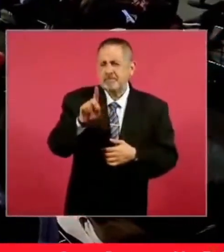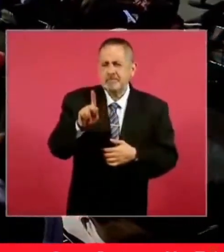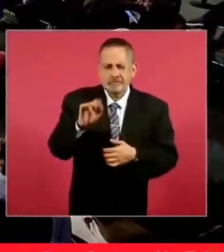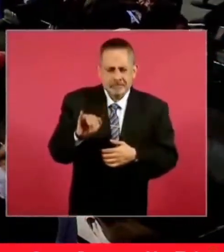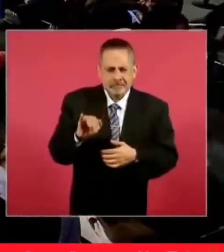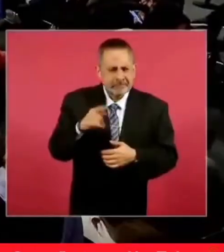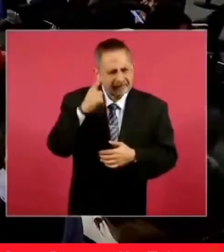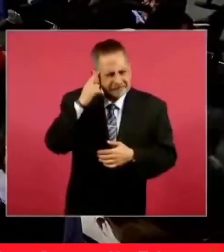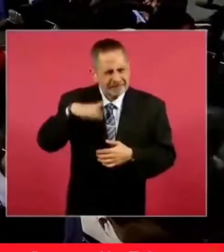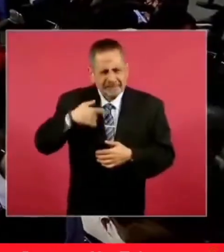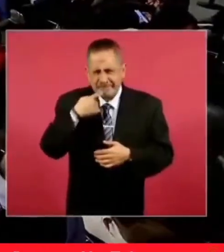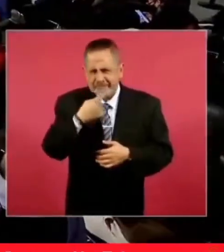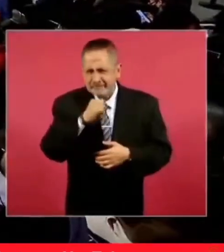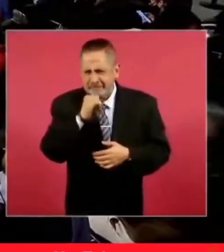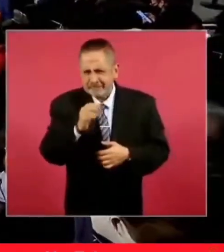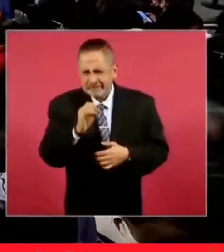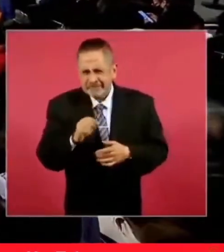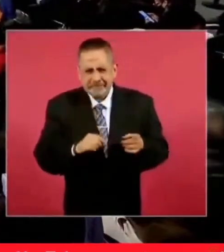mencionado,